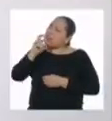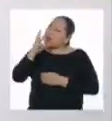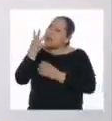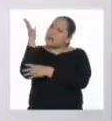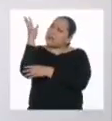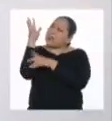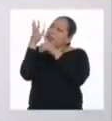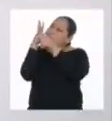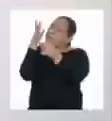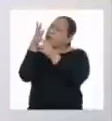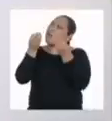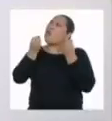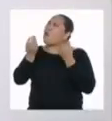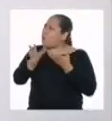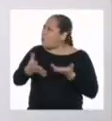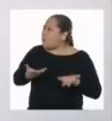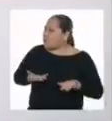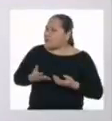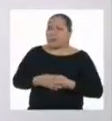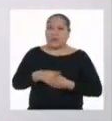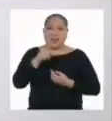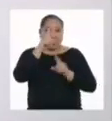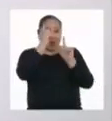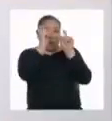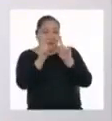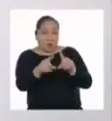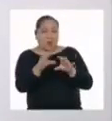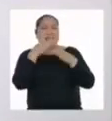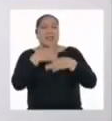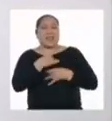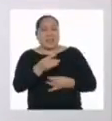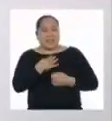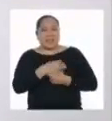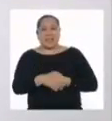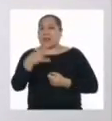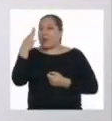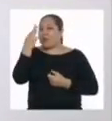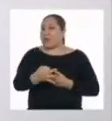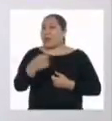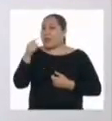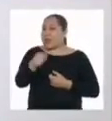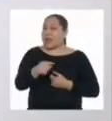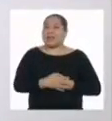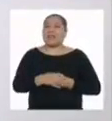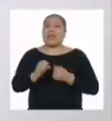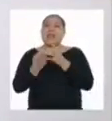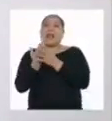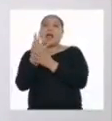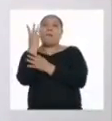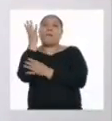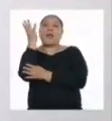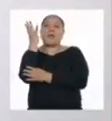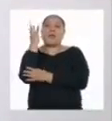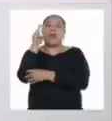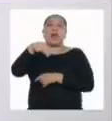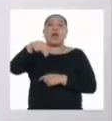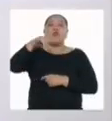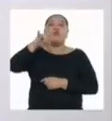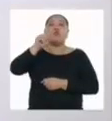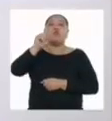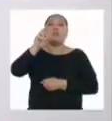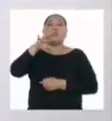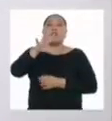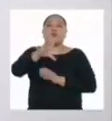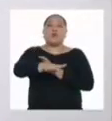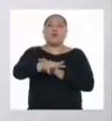plantas? Esa es una pregunta bastante interesante, Yanira. La verdad es que en las plantas la nutrición se